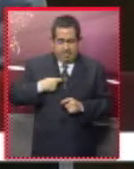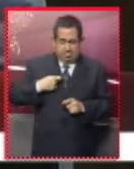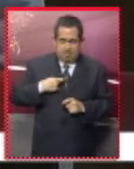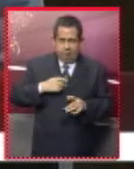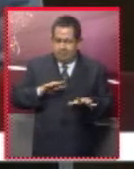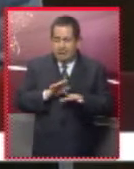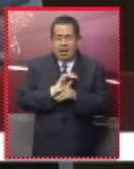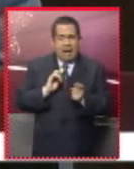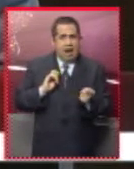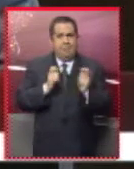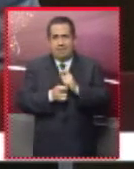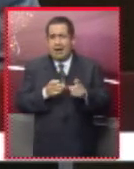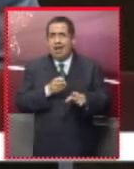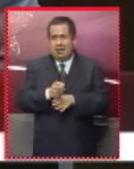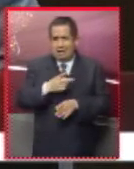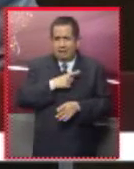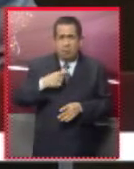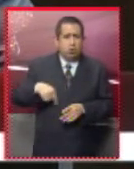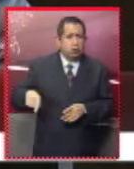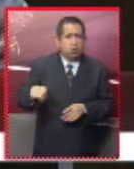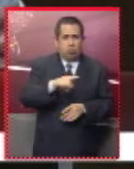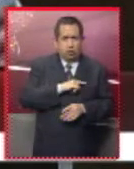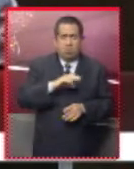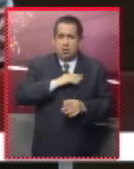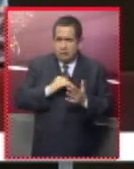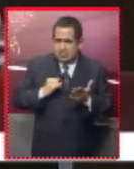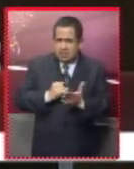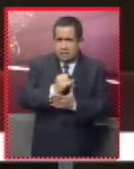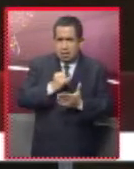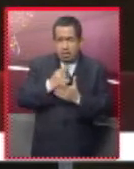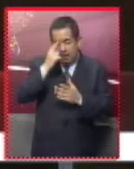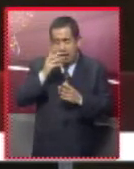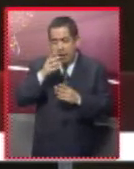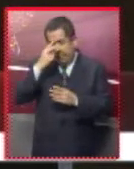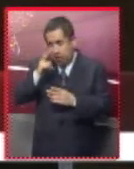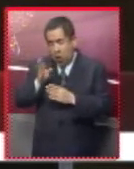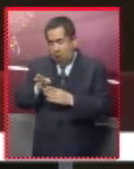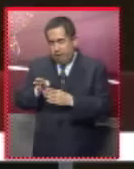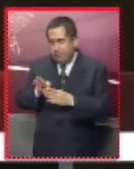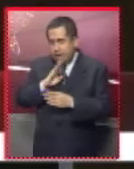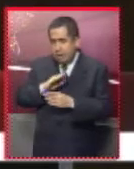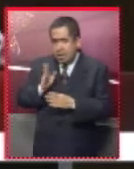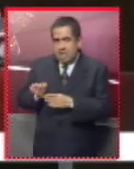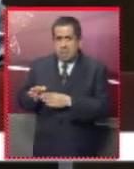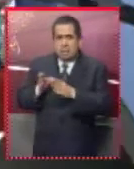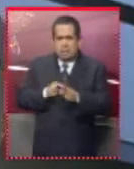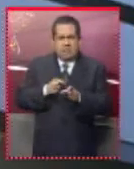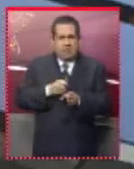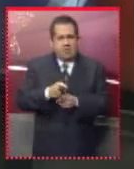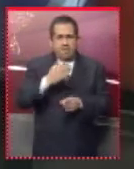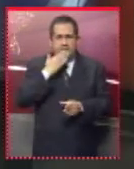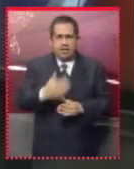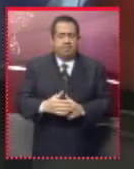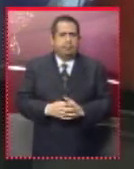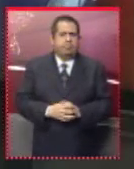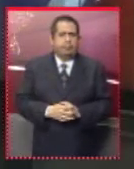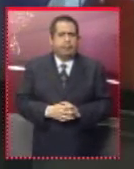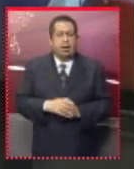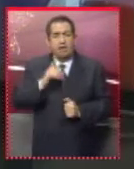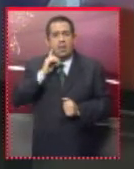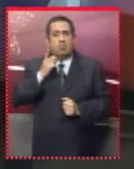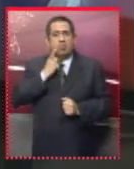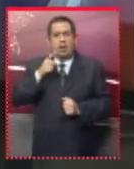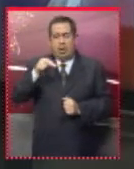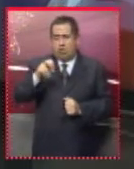corregir el rumbo, que aún podemos tomar decisiones para poner a México en el camino correcto. La diputada